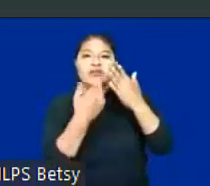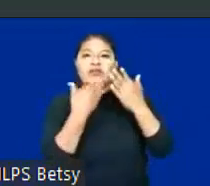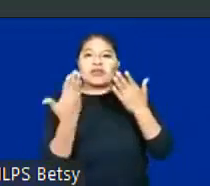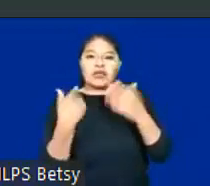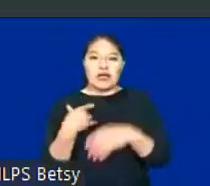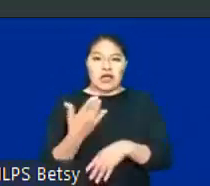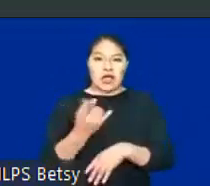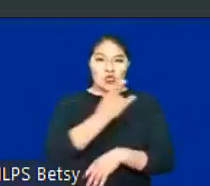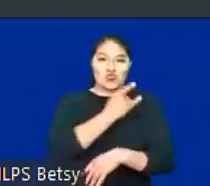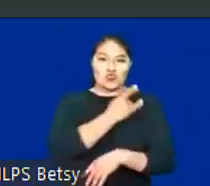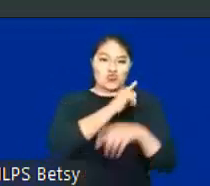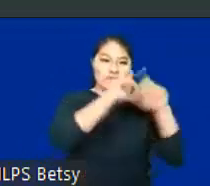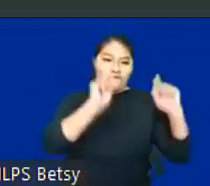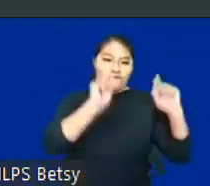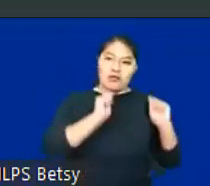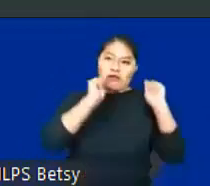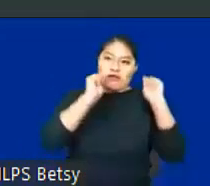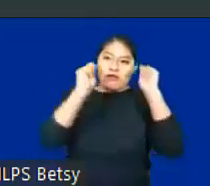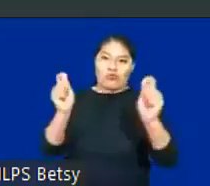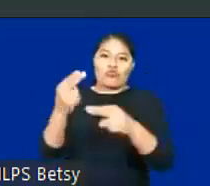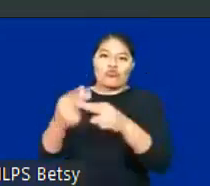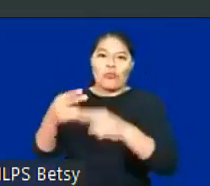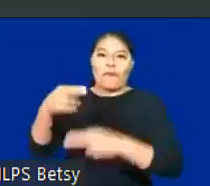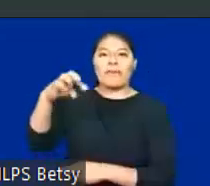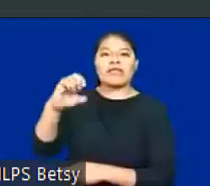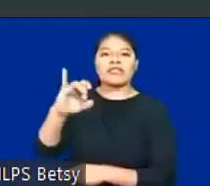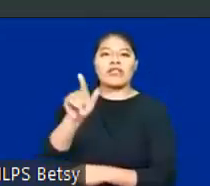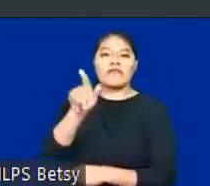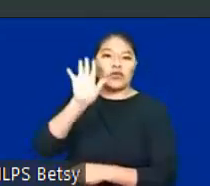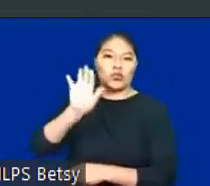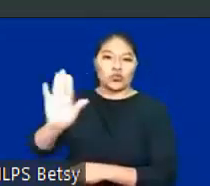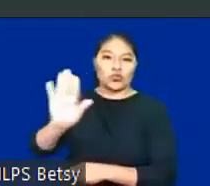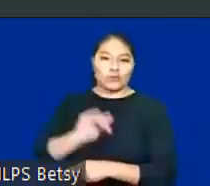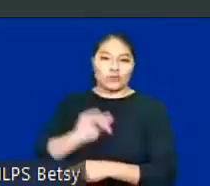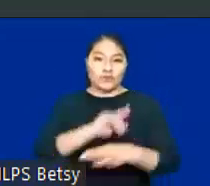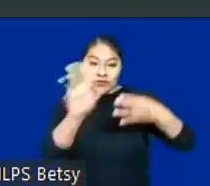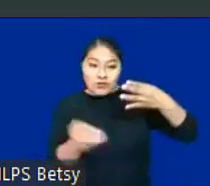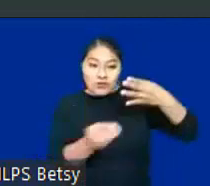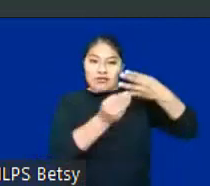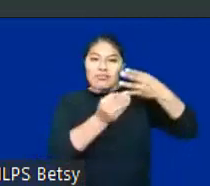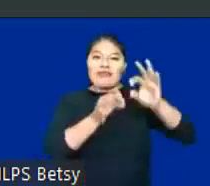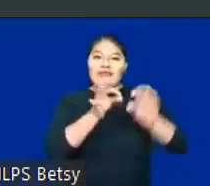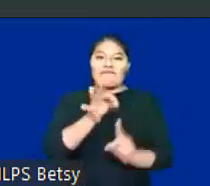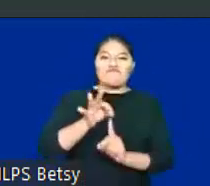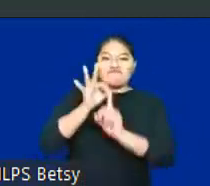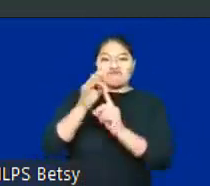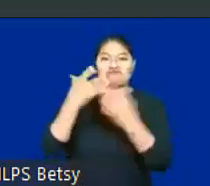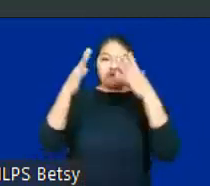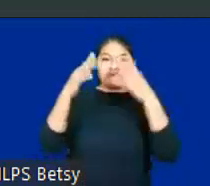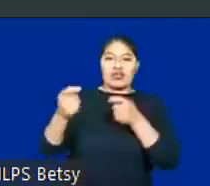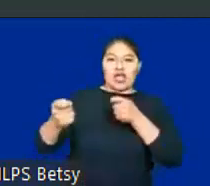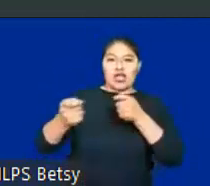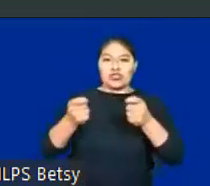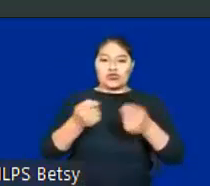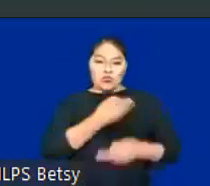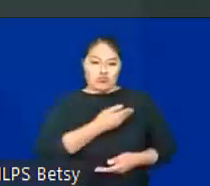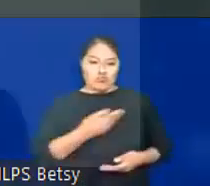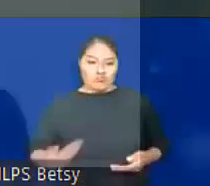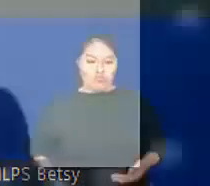Universidad del Pacífico y una especialización en gestión pública. Ingeniero Gálvez, bienvenido, lo